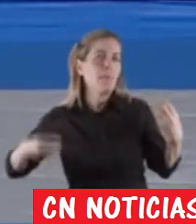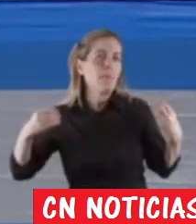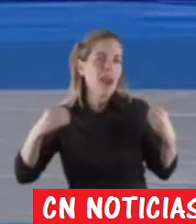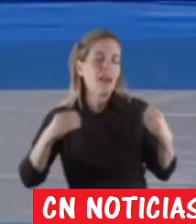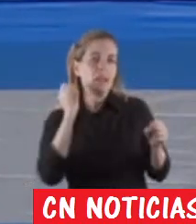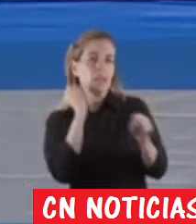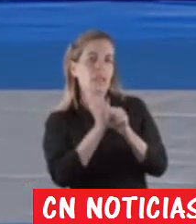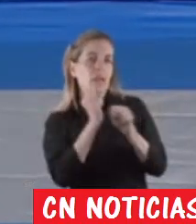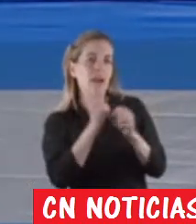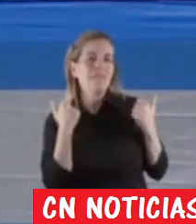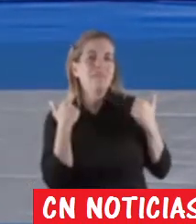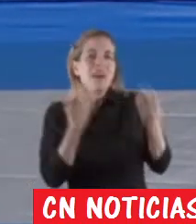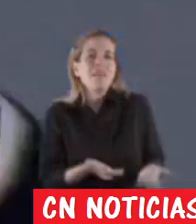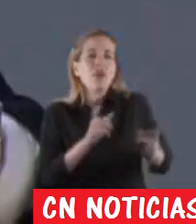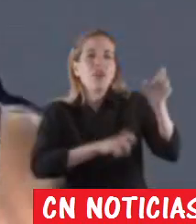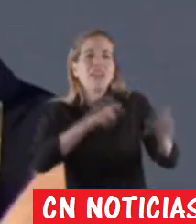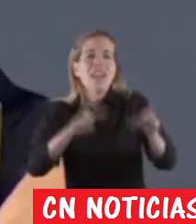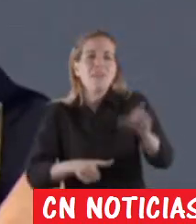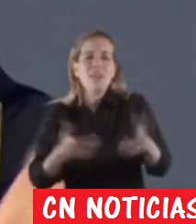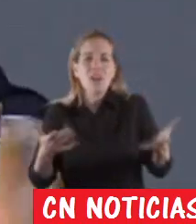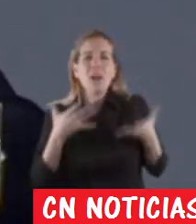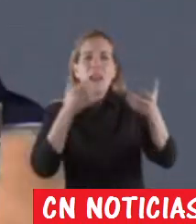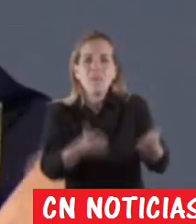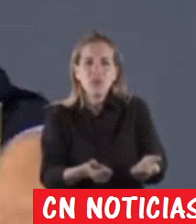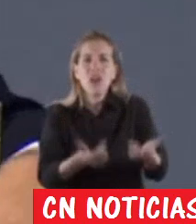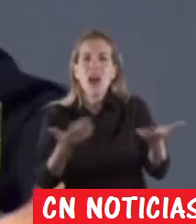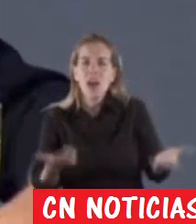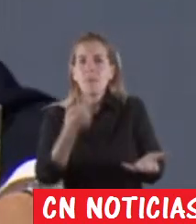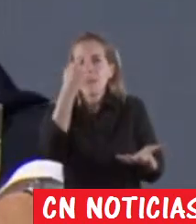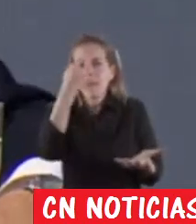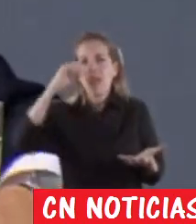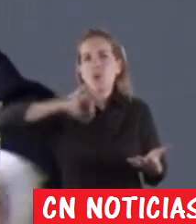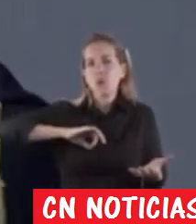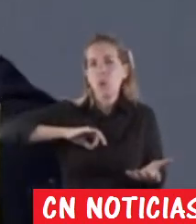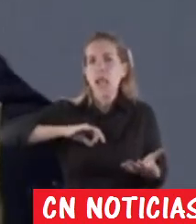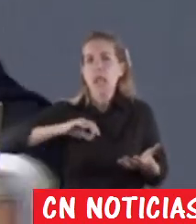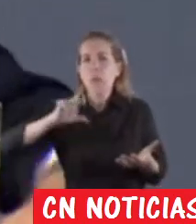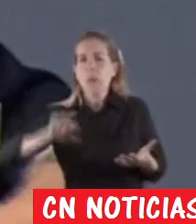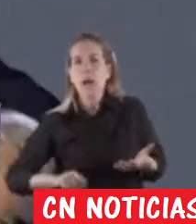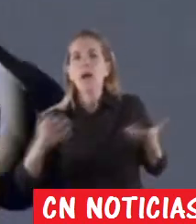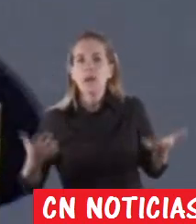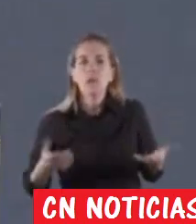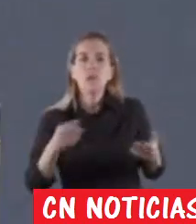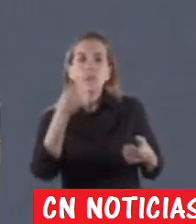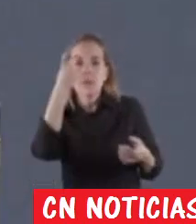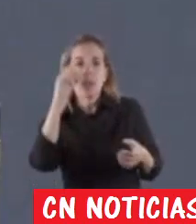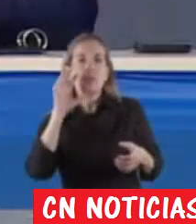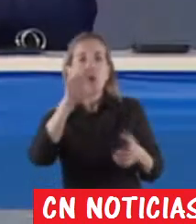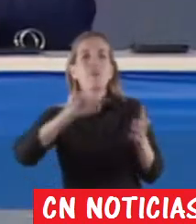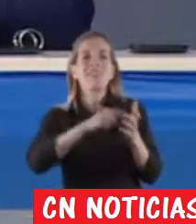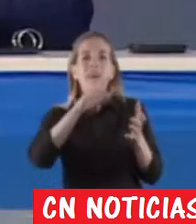favor del ingreso de la gente, tratando de abaratar en distintos lugares de la enorme provincia de Buenos